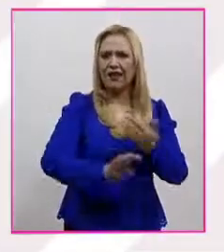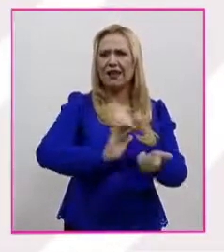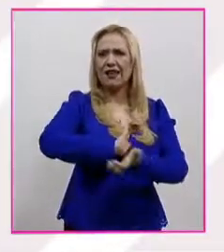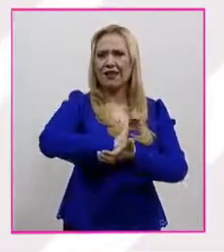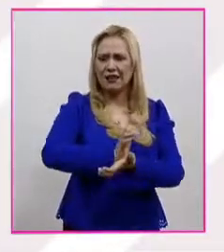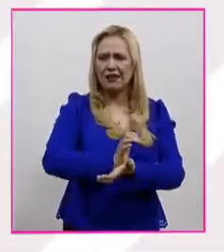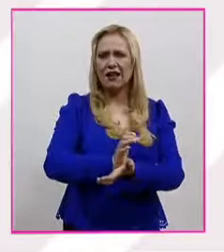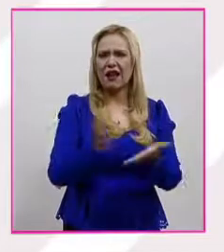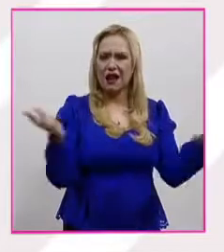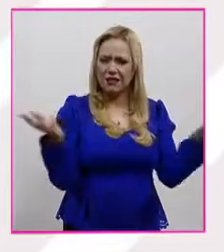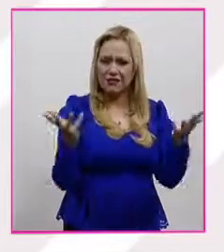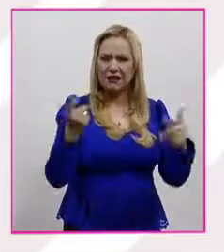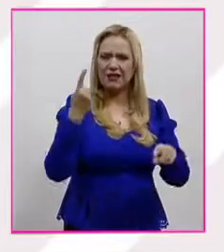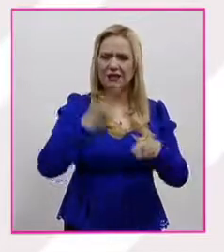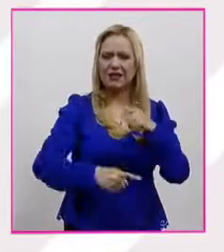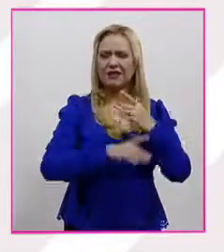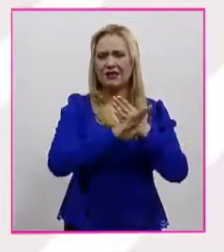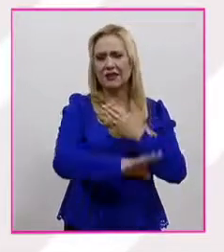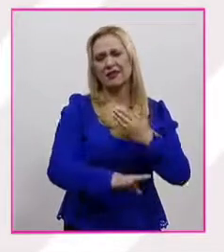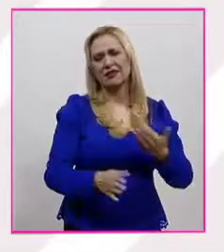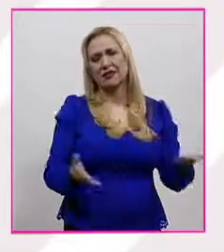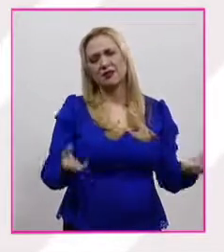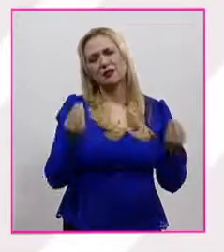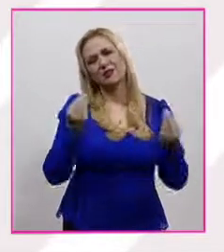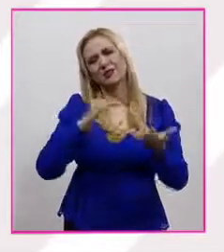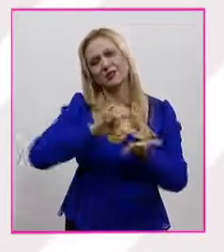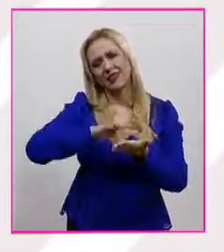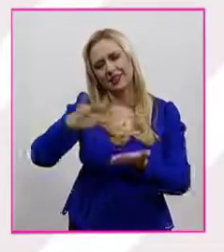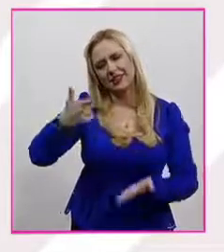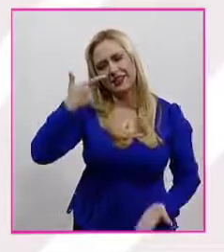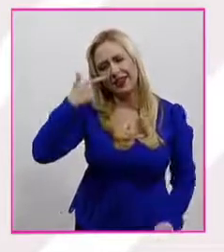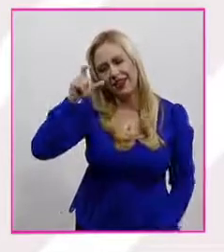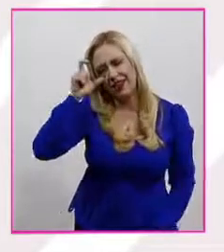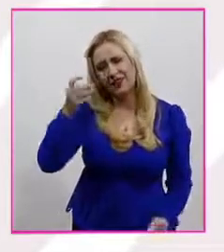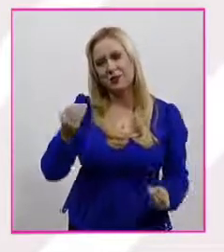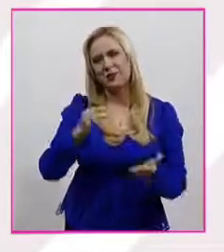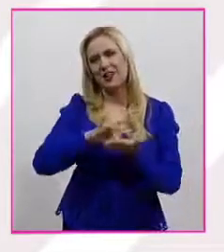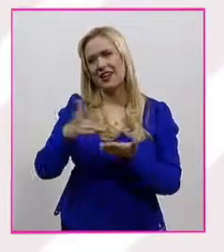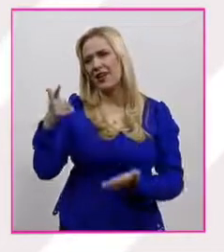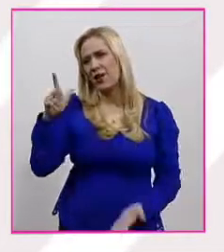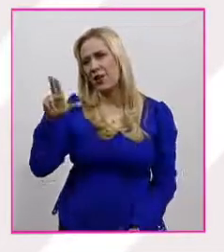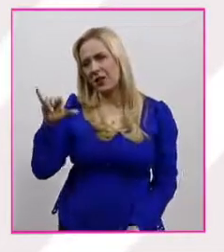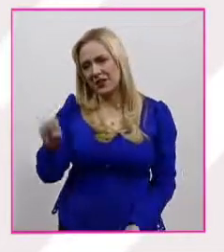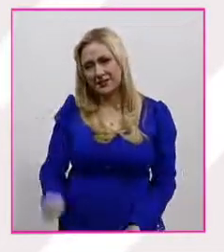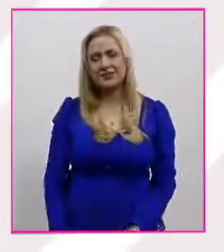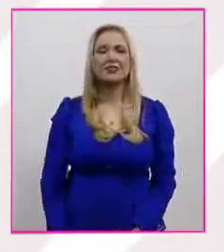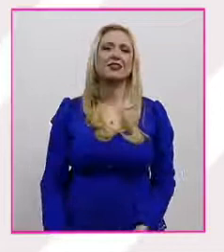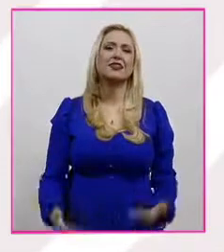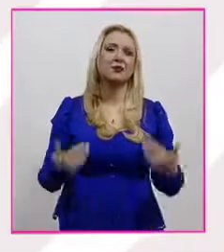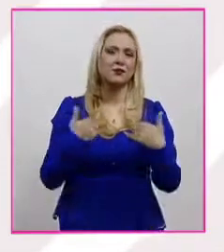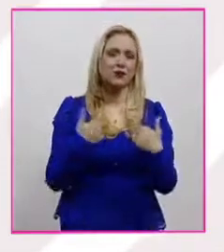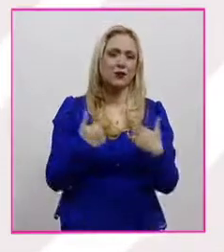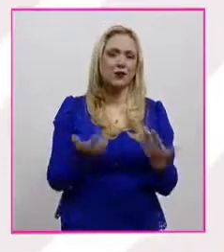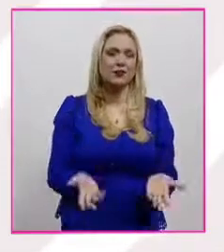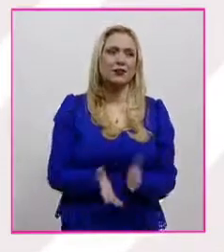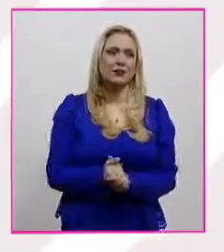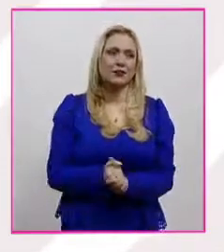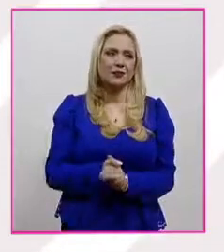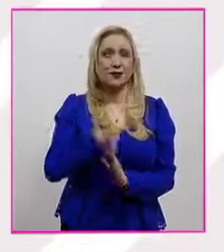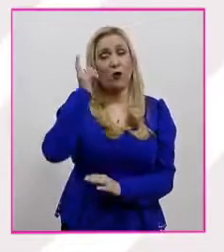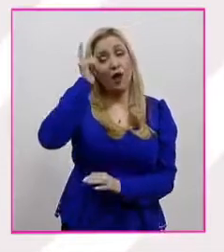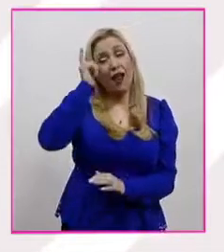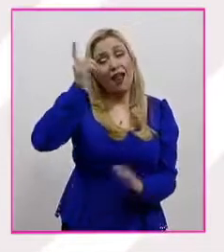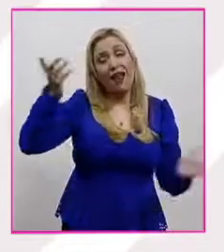siguen, ¿no? Entonces, muchas gracias, Gera, por el espacio, muchas gracias a Luis. Y pues yo reitero mi esperanza en que las